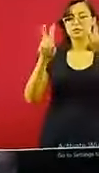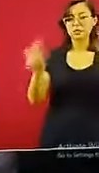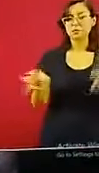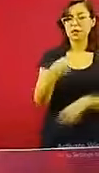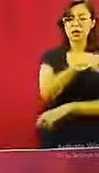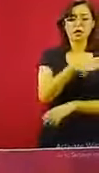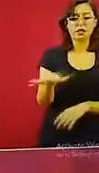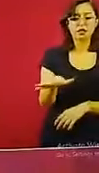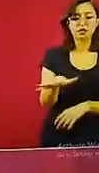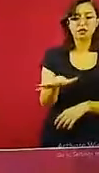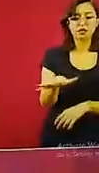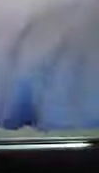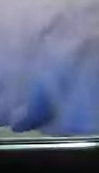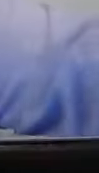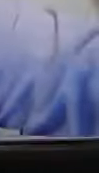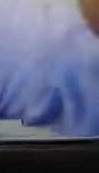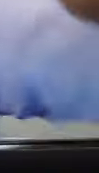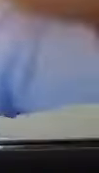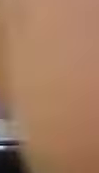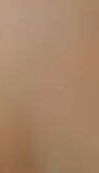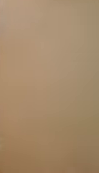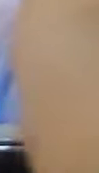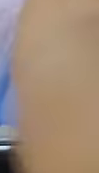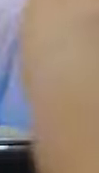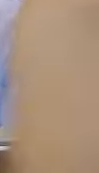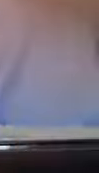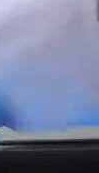De que la Comisión Federal de Electricidad